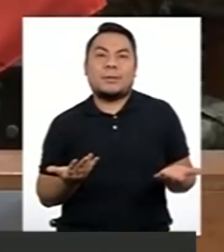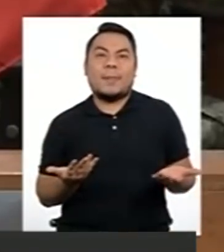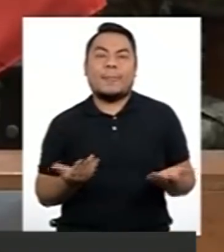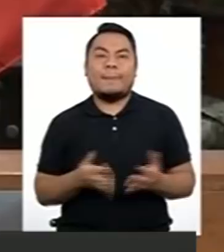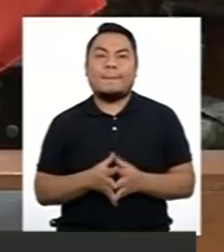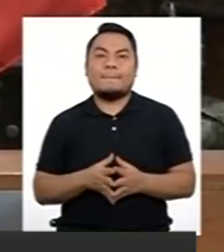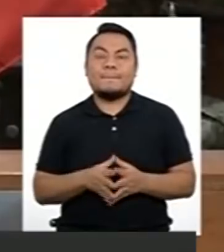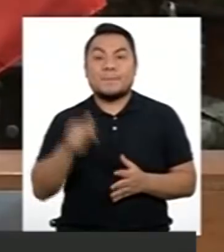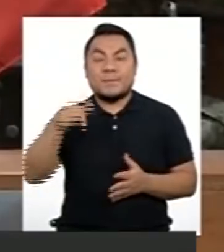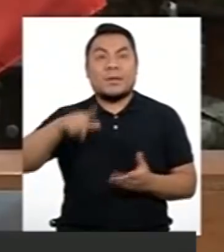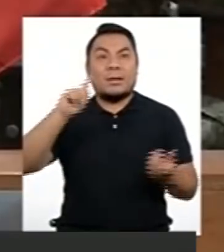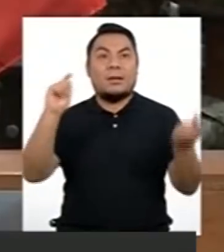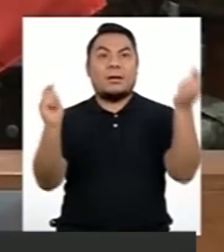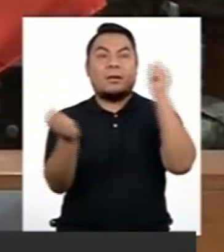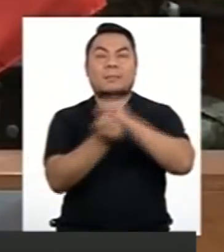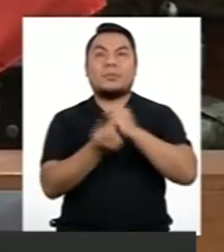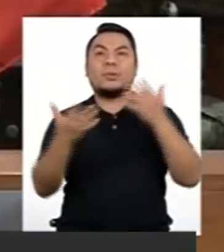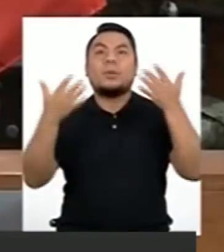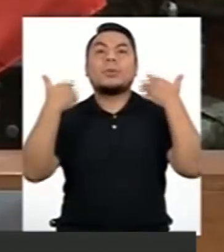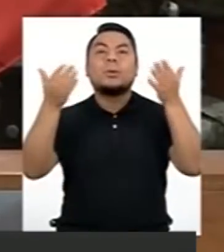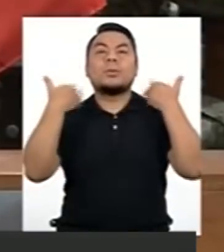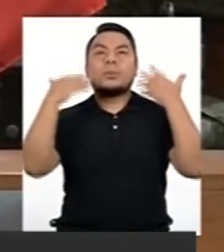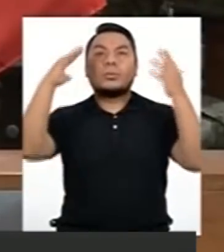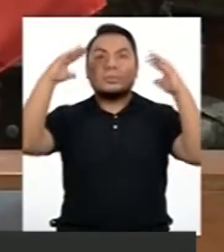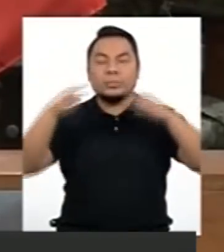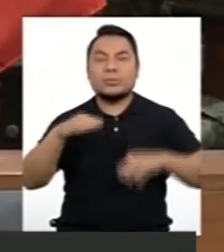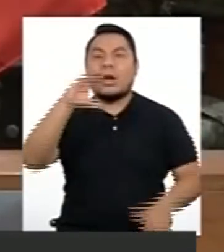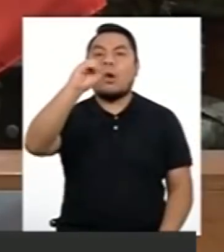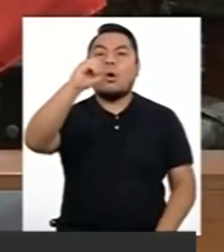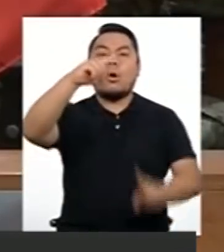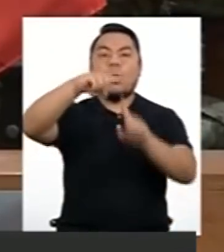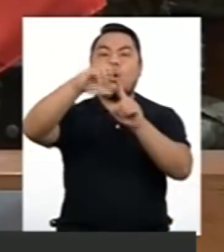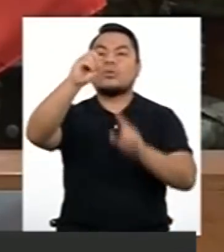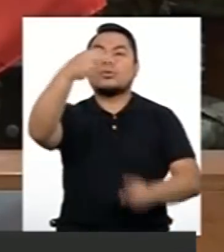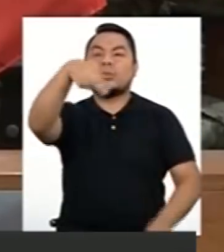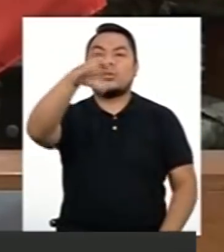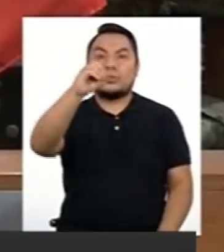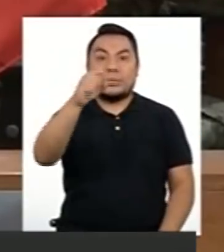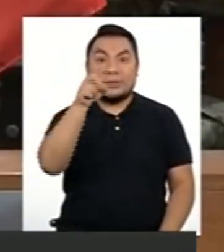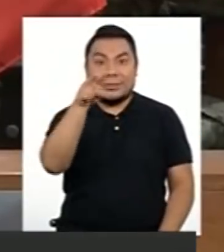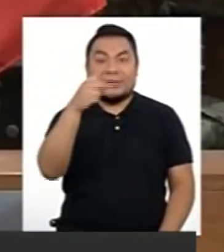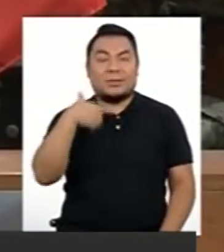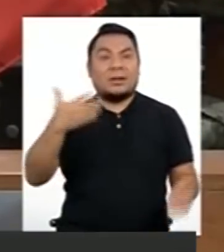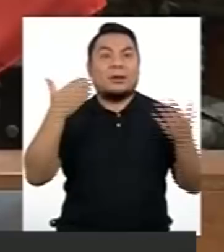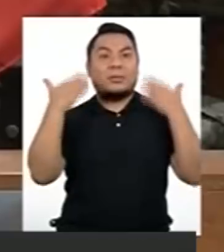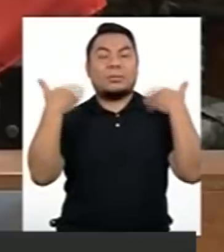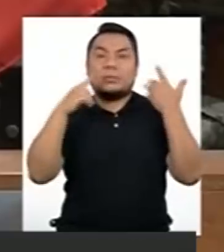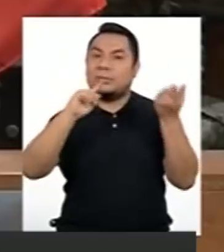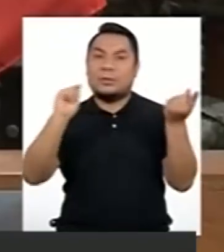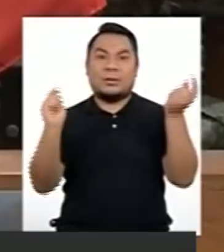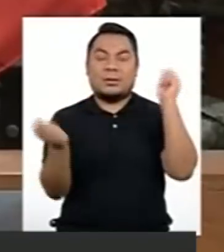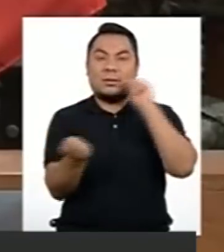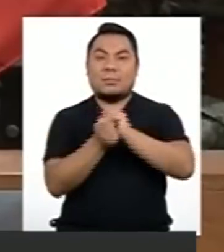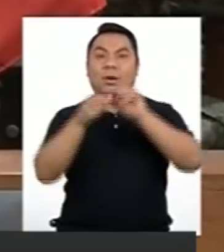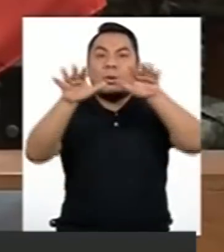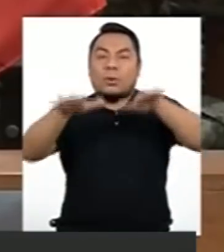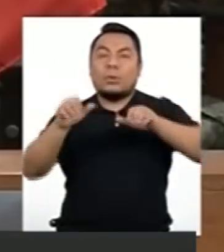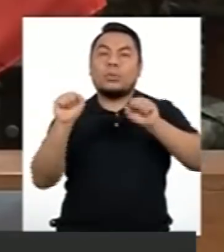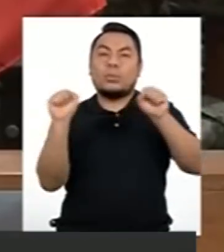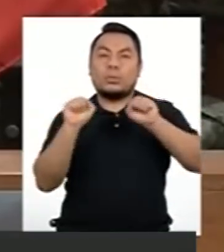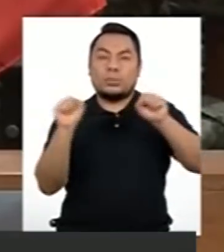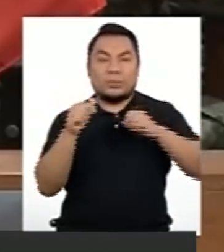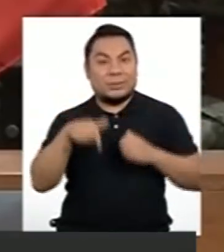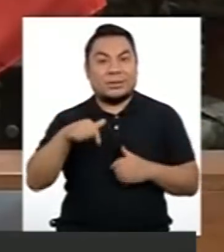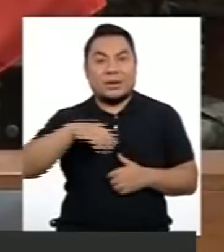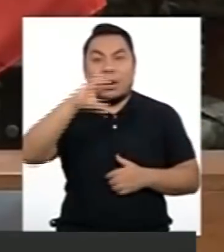de otoño, y podemos ver de que el clima ya va cambiando, y va cambiando aquí en Lima, la capital de la